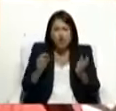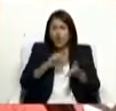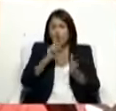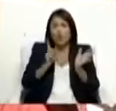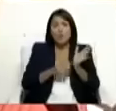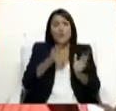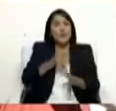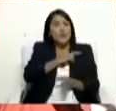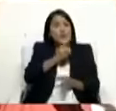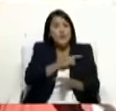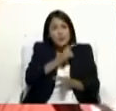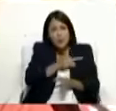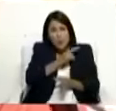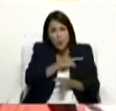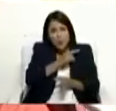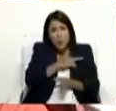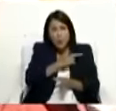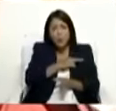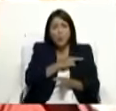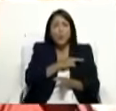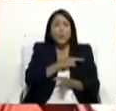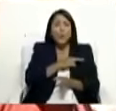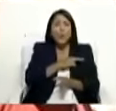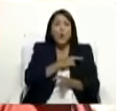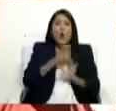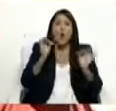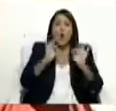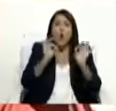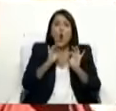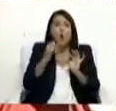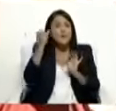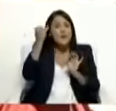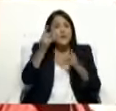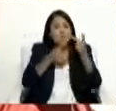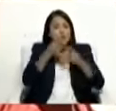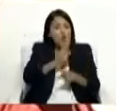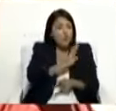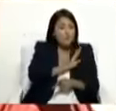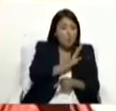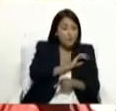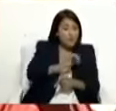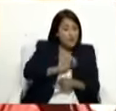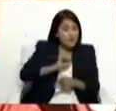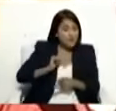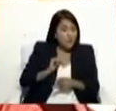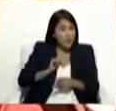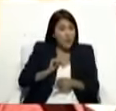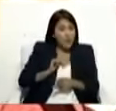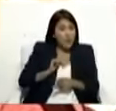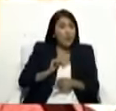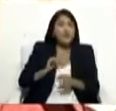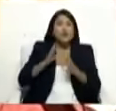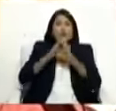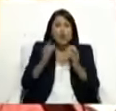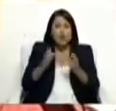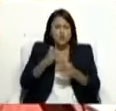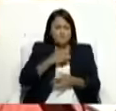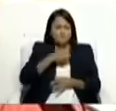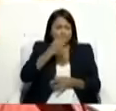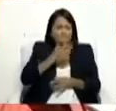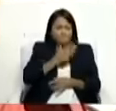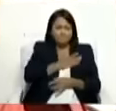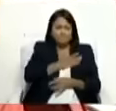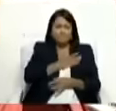que cada uno profese, independientemente de la posición política que cada uno tenga, a todos nos duele aquí en el